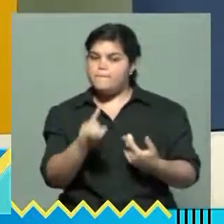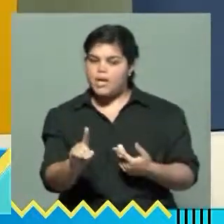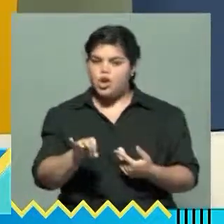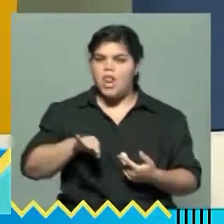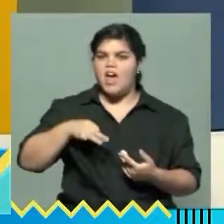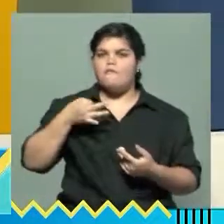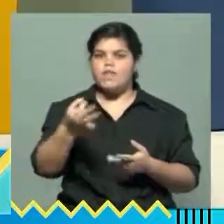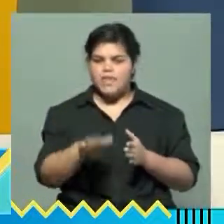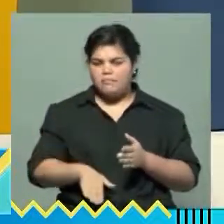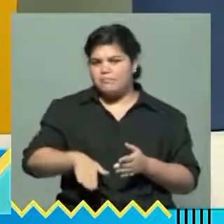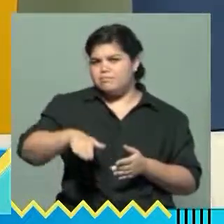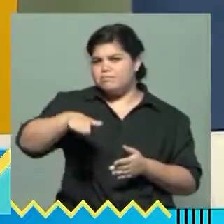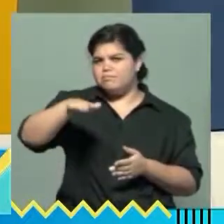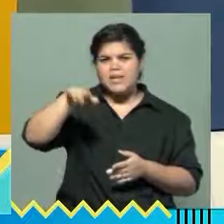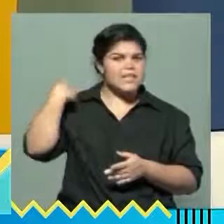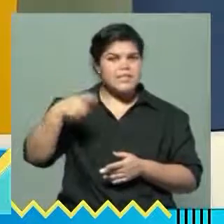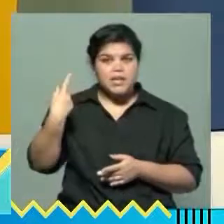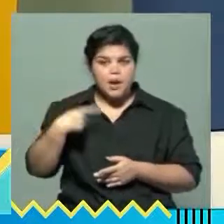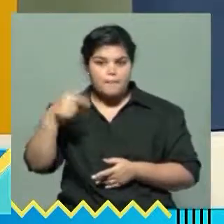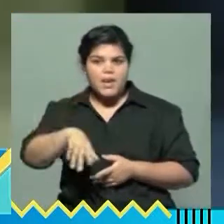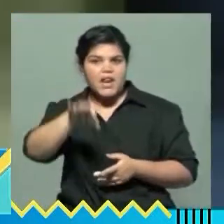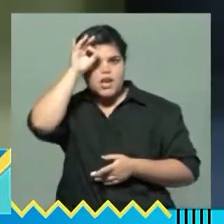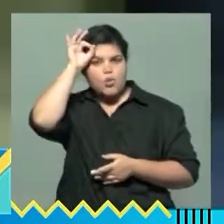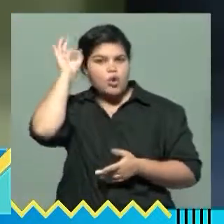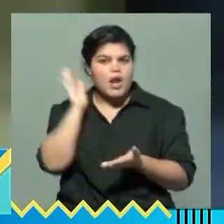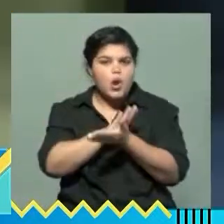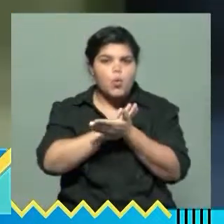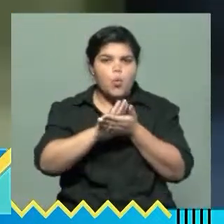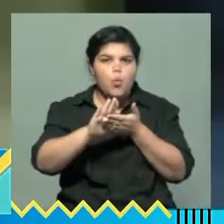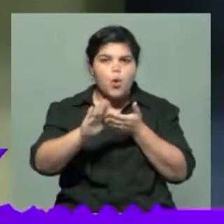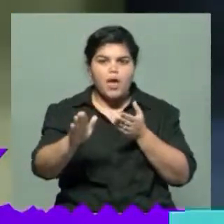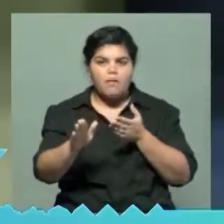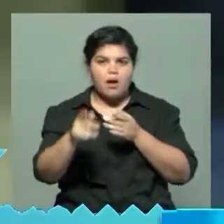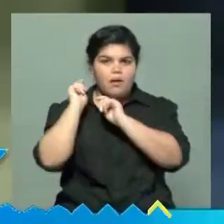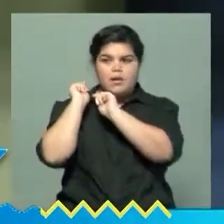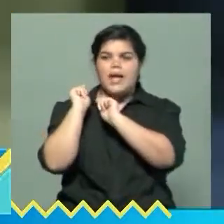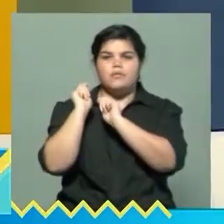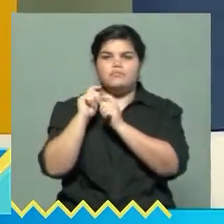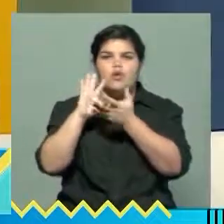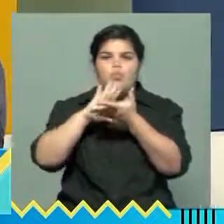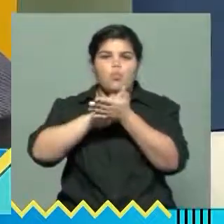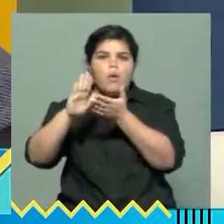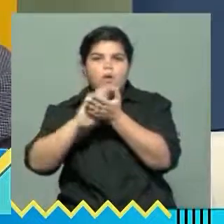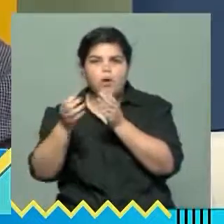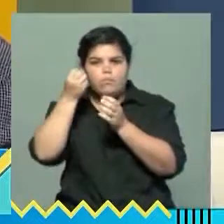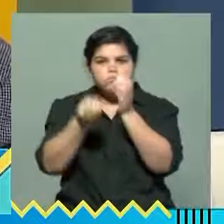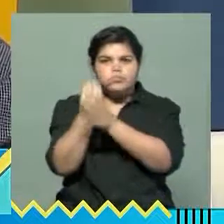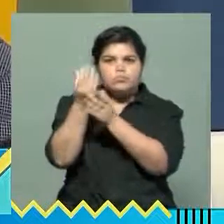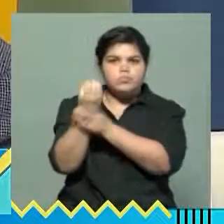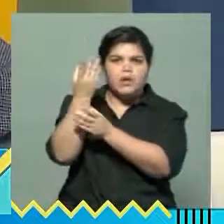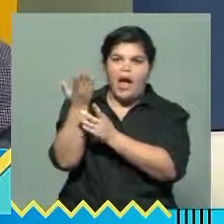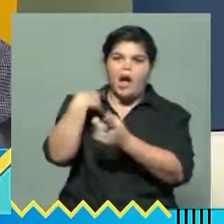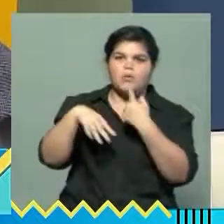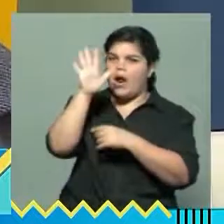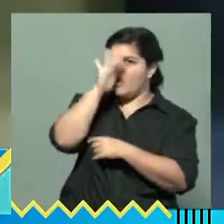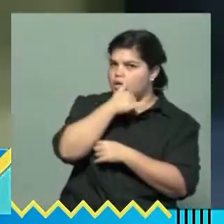plasticidad cognitiva y de nueva generación de neuronas y de nueva generación de contactos neuronales entre neuronas que ya existen.